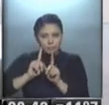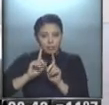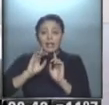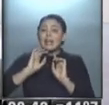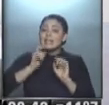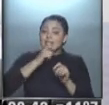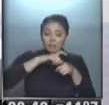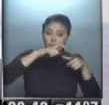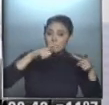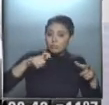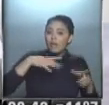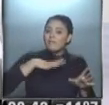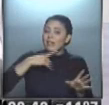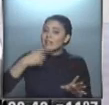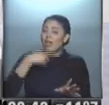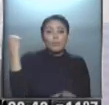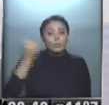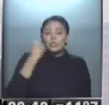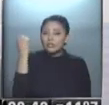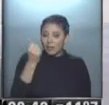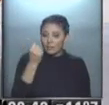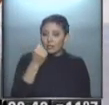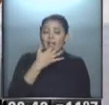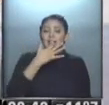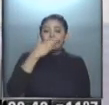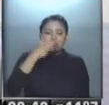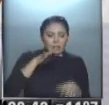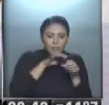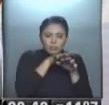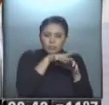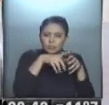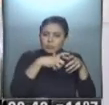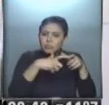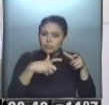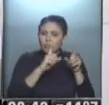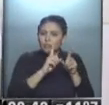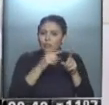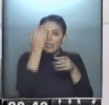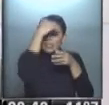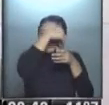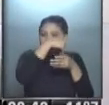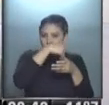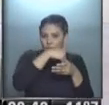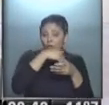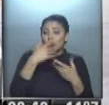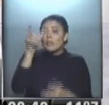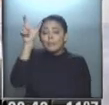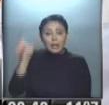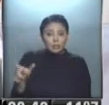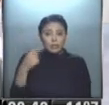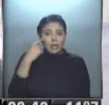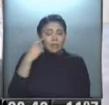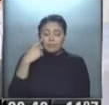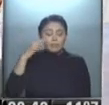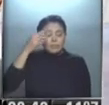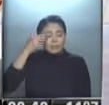la proliferativa, que no dije que es re importante, son vasos patológicos con hemorragia prerretinal o del vítreo. Entonces el paciente no ve,